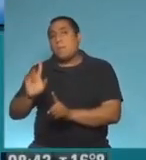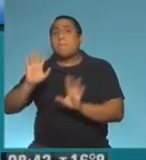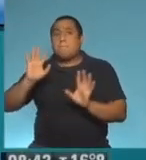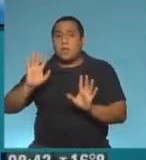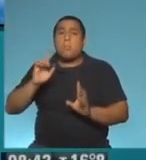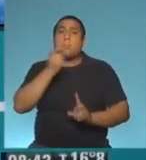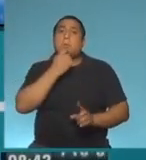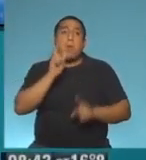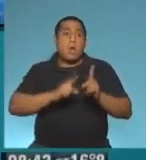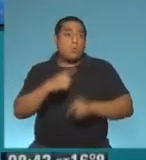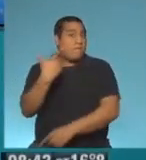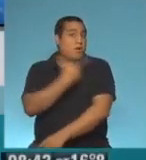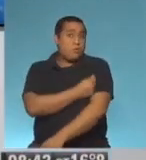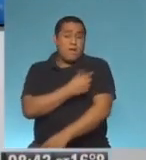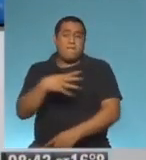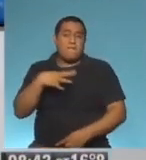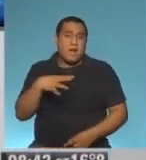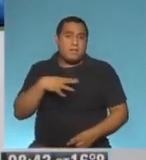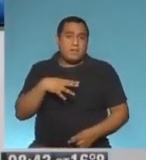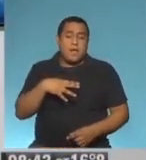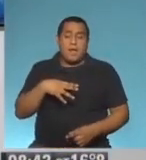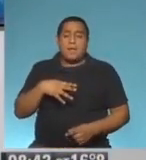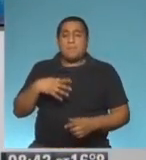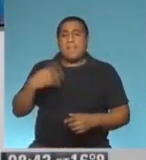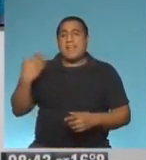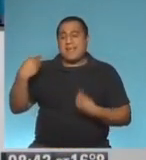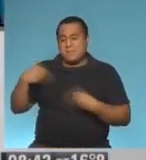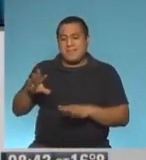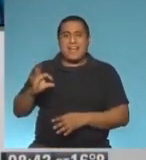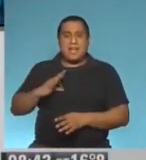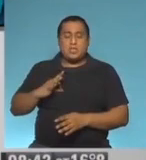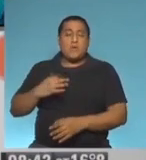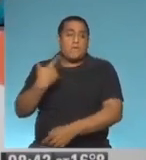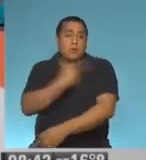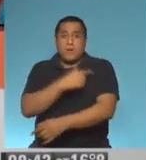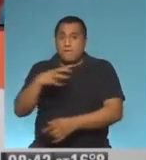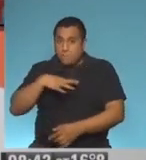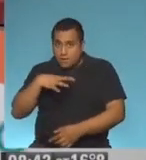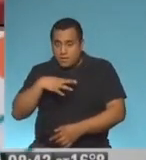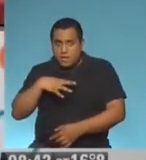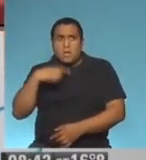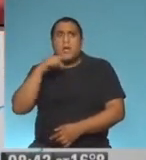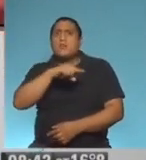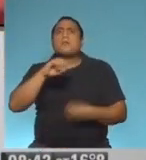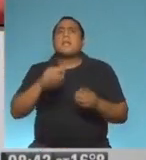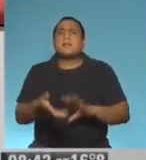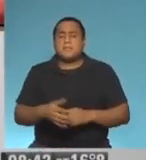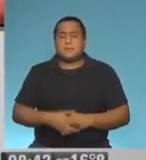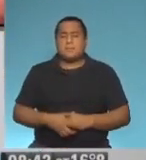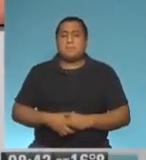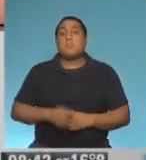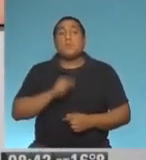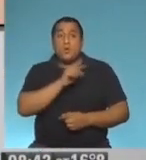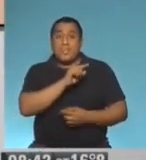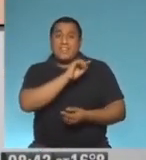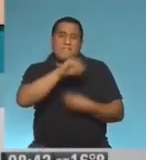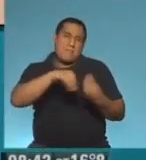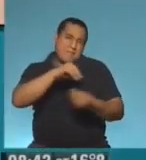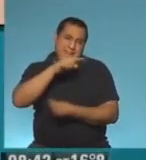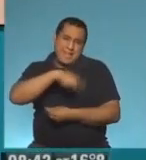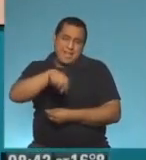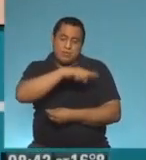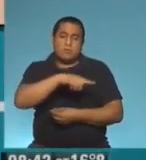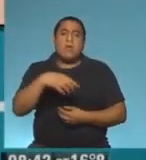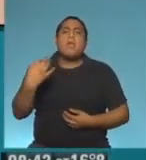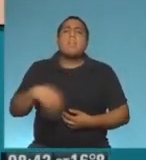colocó las vacunas al comienzo del año por la pandemia que tiene que hacer esa familia esa familia lo que tienen que hacer es